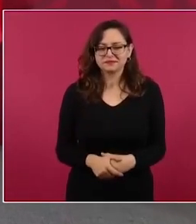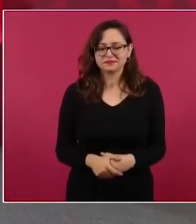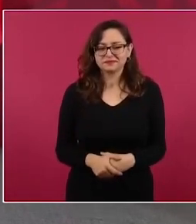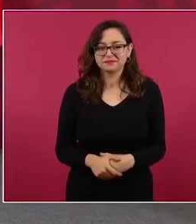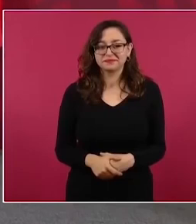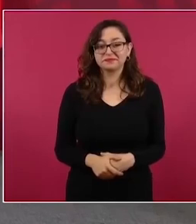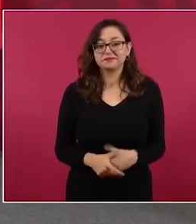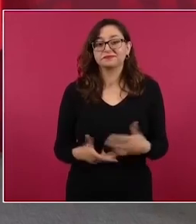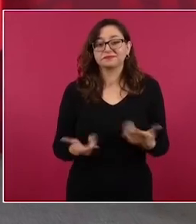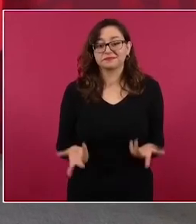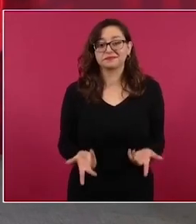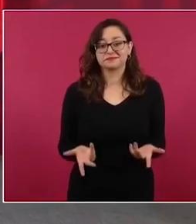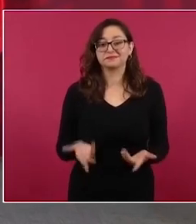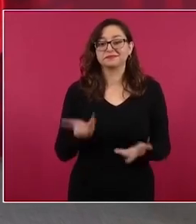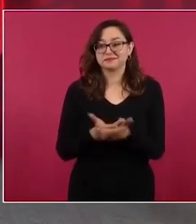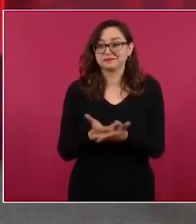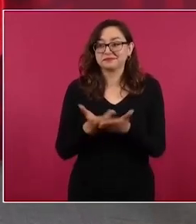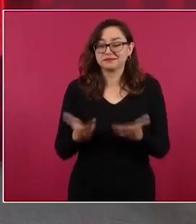de que ya